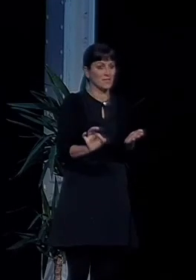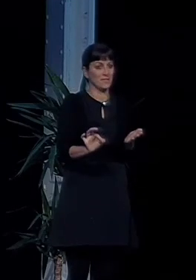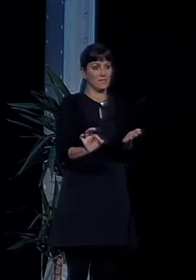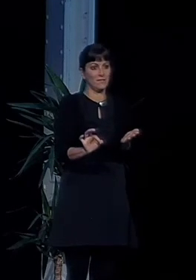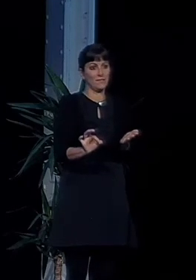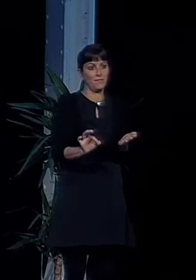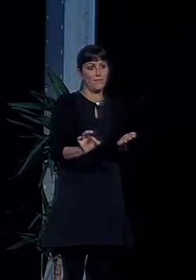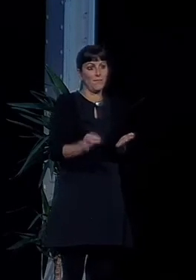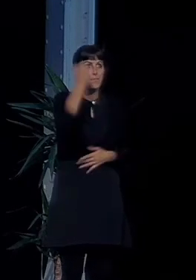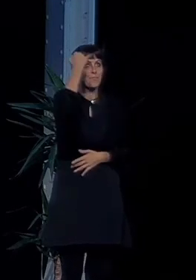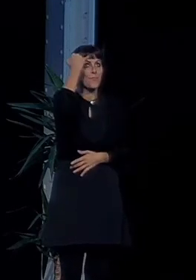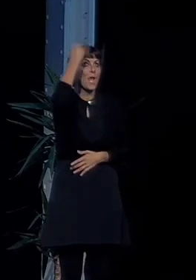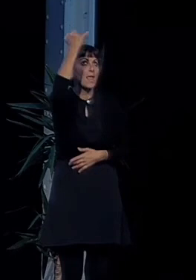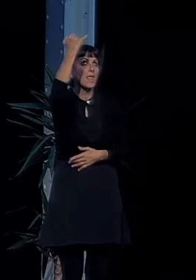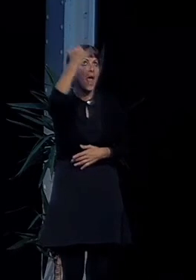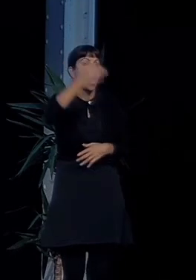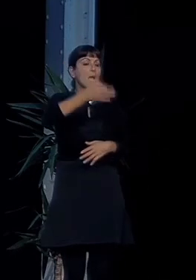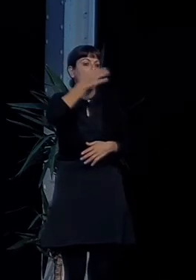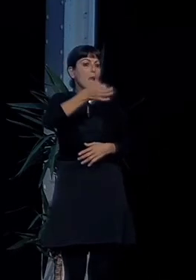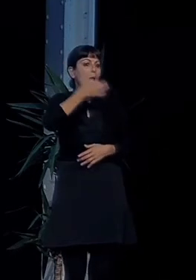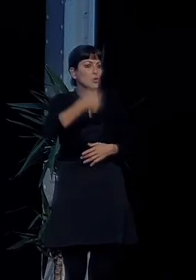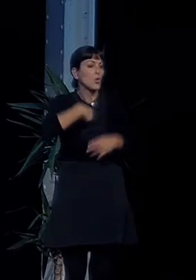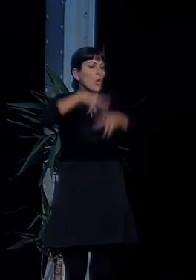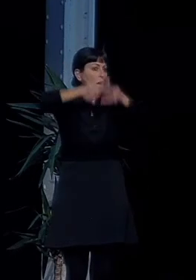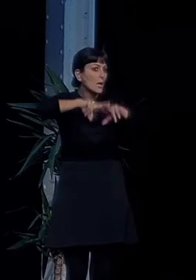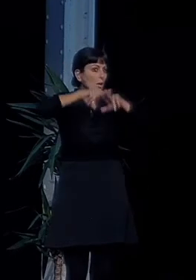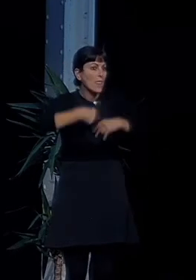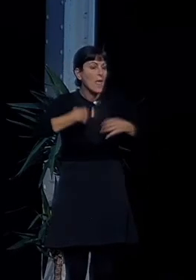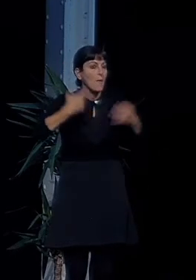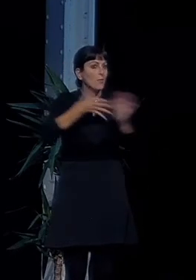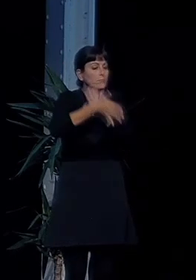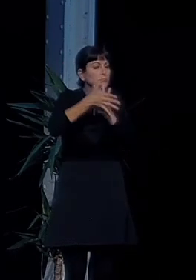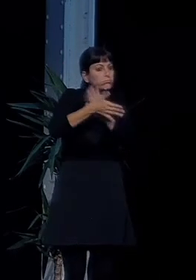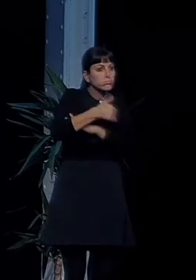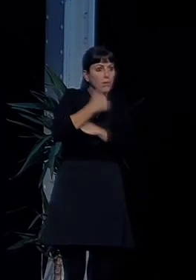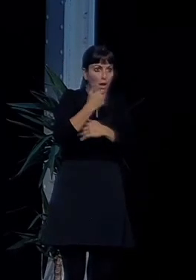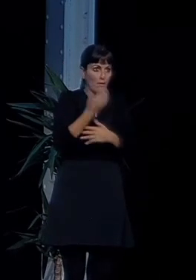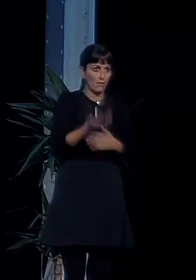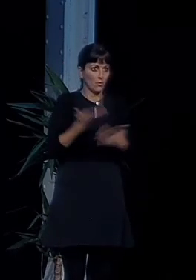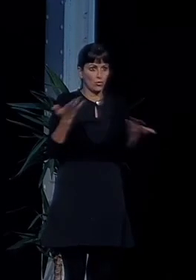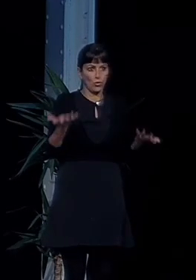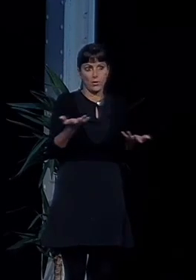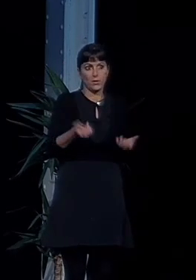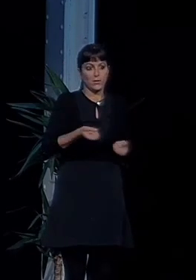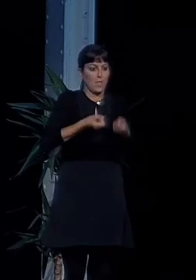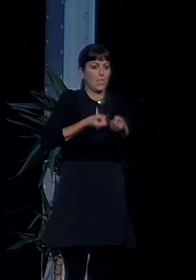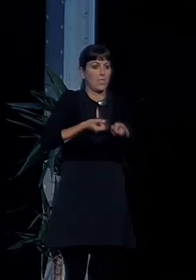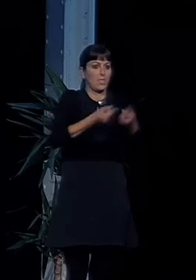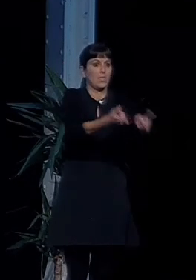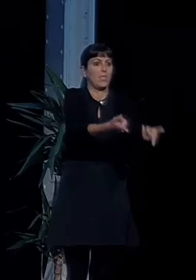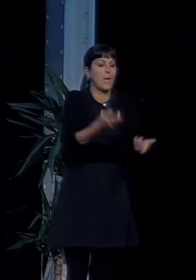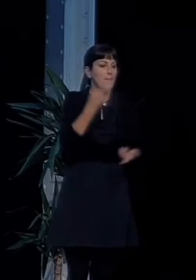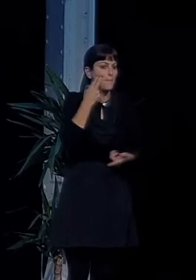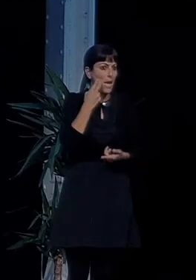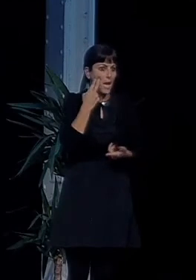esta idea de que para analizar el relato tengo que contar cosas y por lo tanto voy a producir miedo, ¿no? Y luego también con el